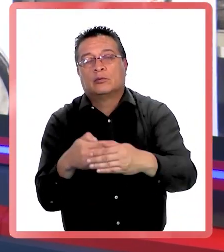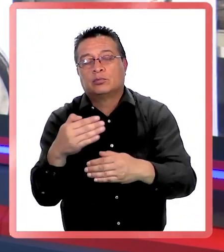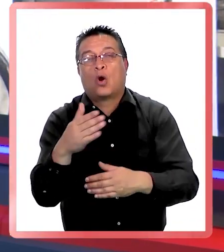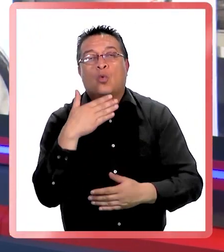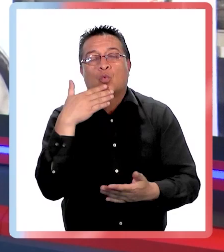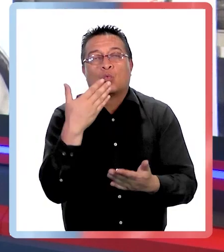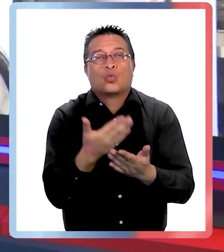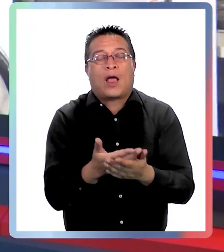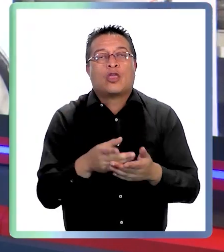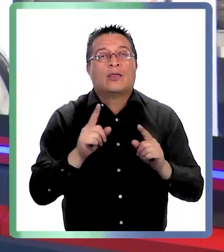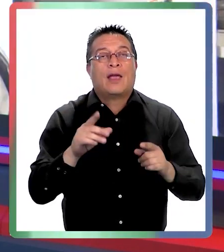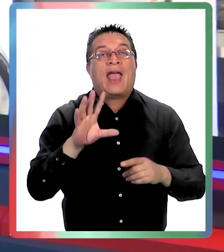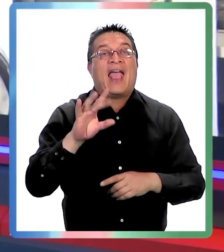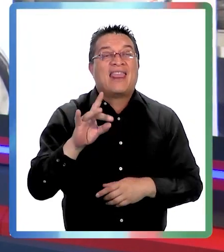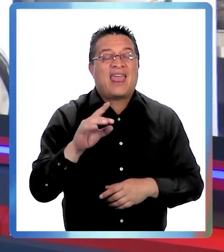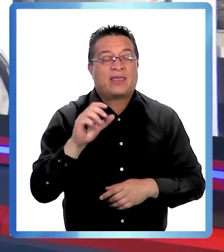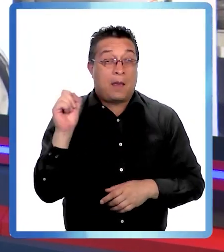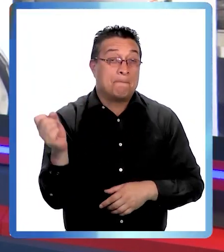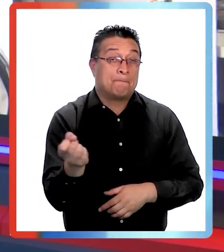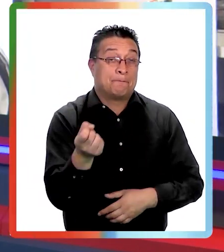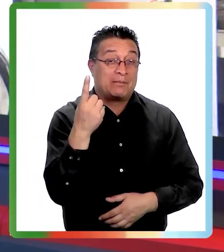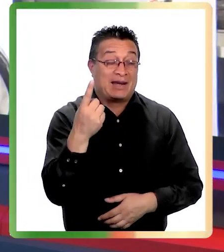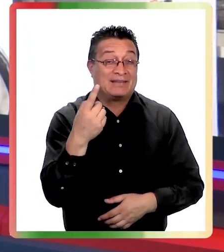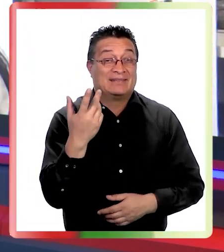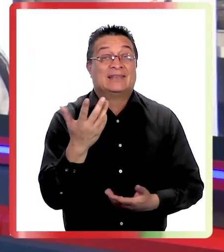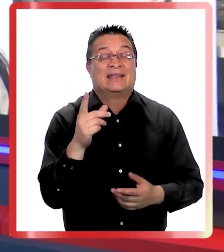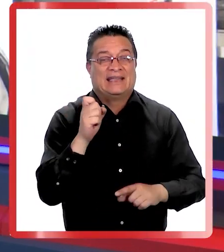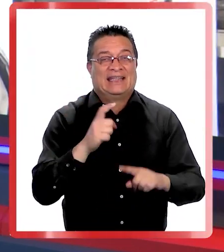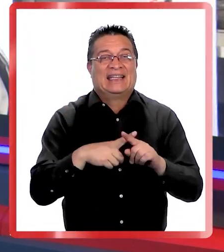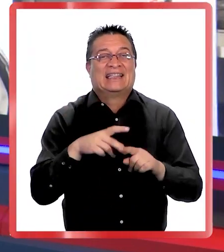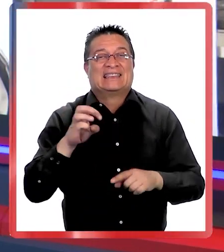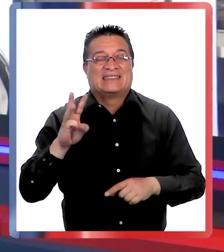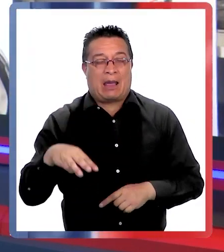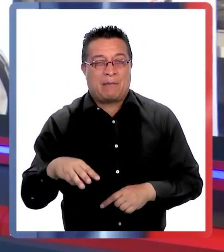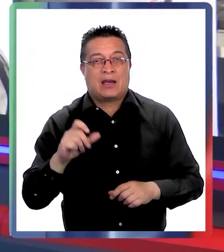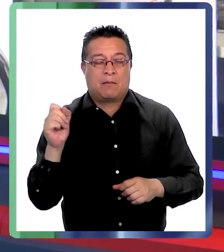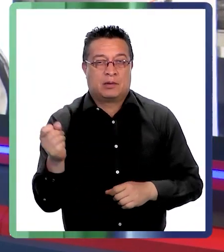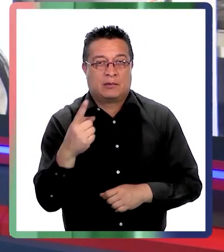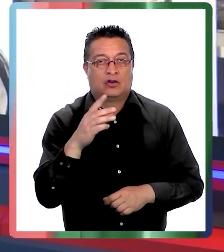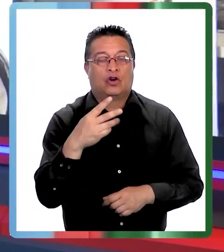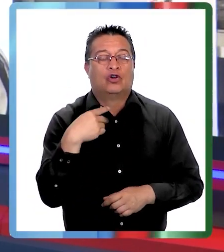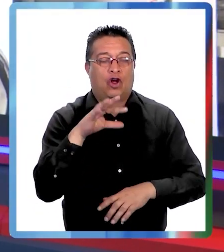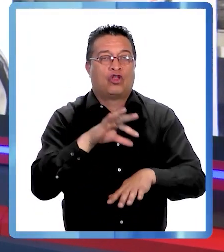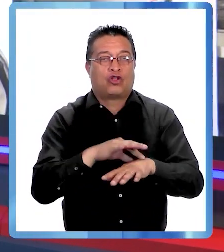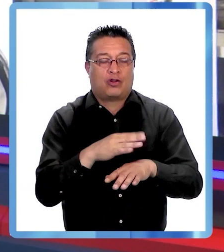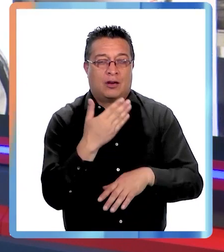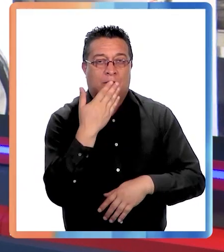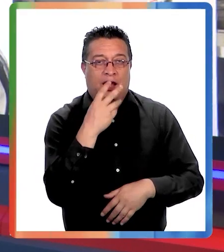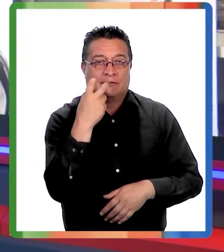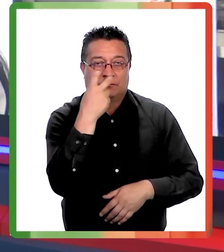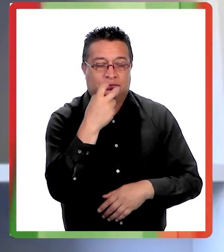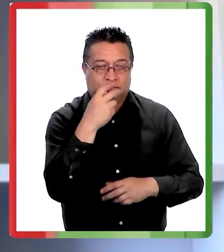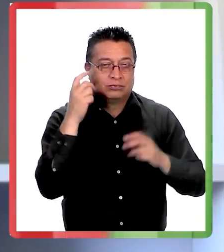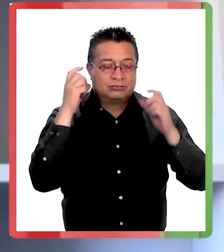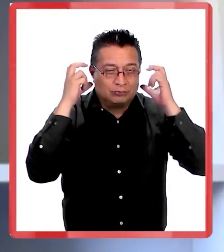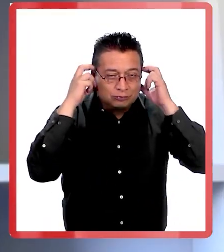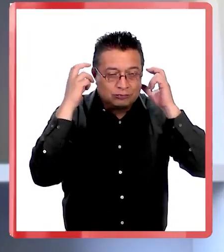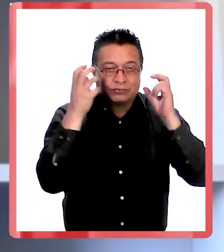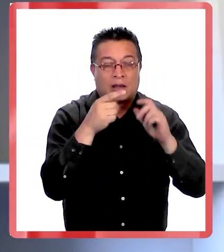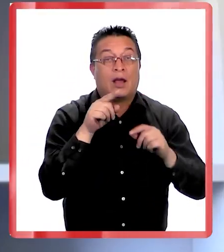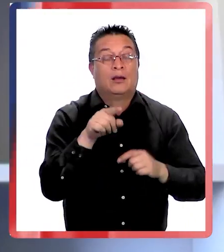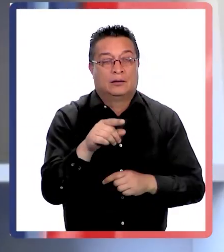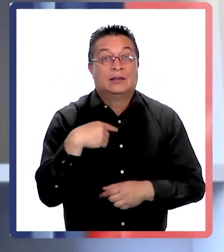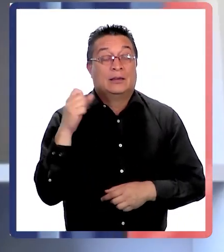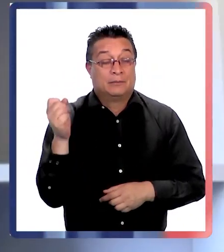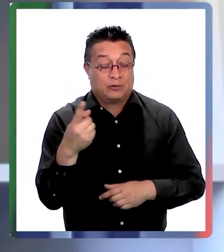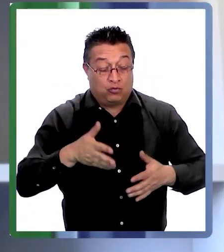tiempo, en qué momento, a qué edad hay que hacerse el primer examen con el otorrino también? Siempre al recién nacido